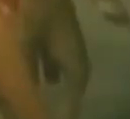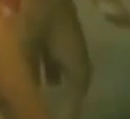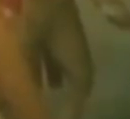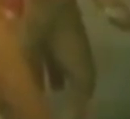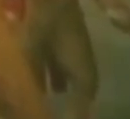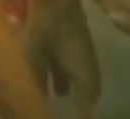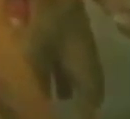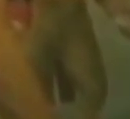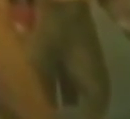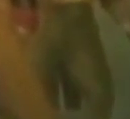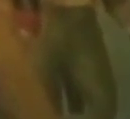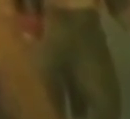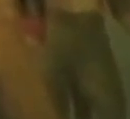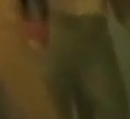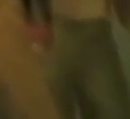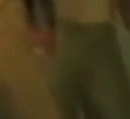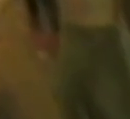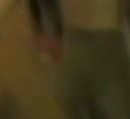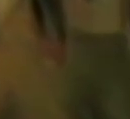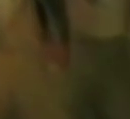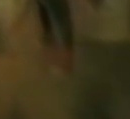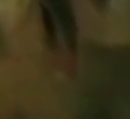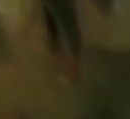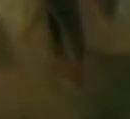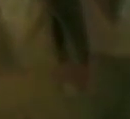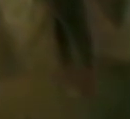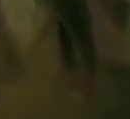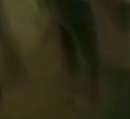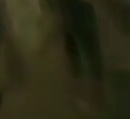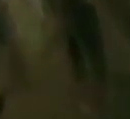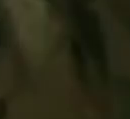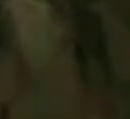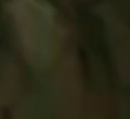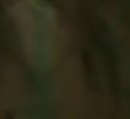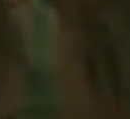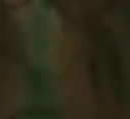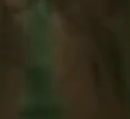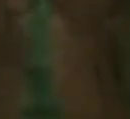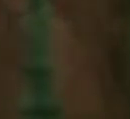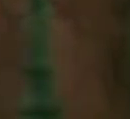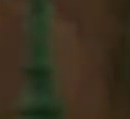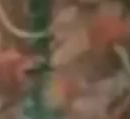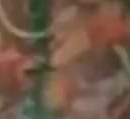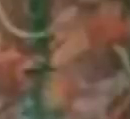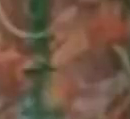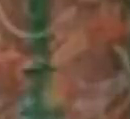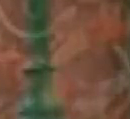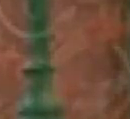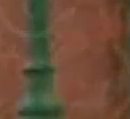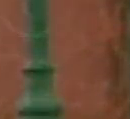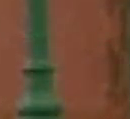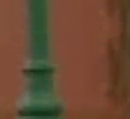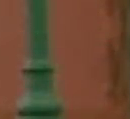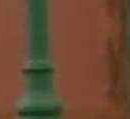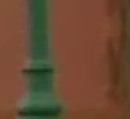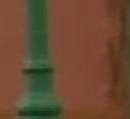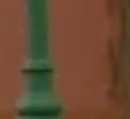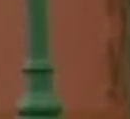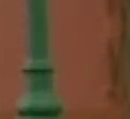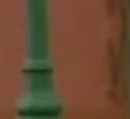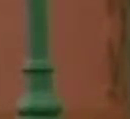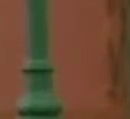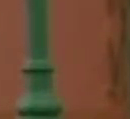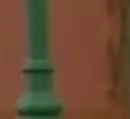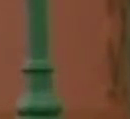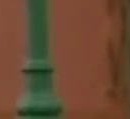virreinato de nueva granada en todo caso diputados venidos de esas comarcas